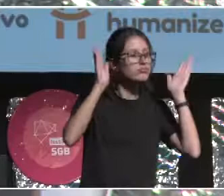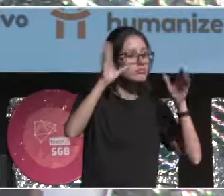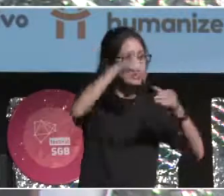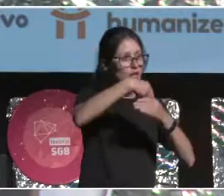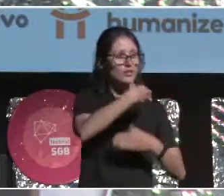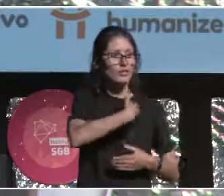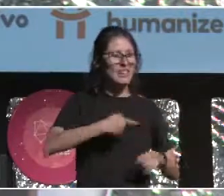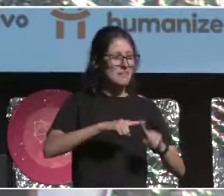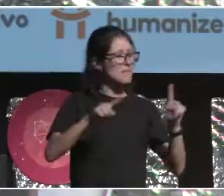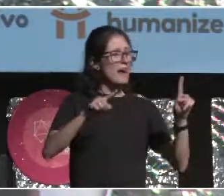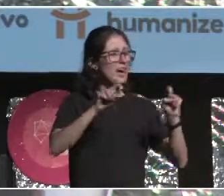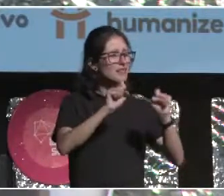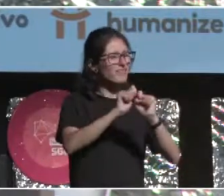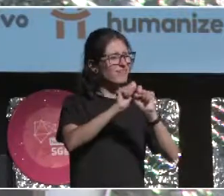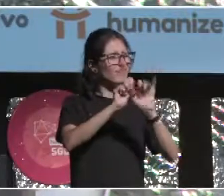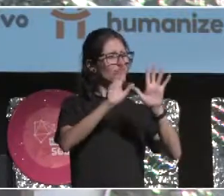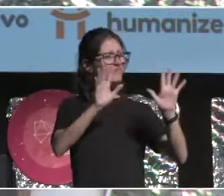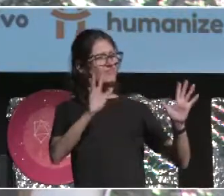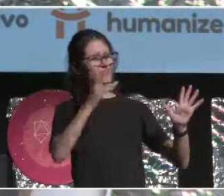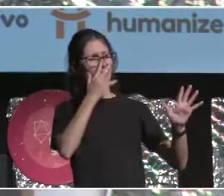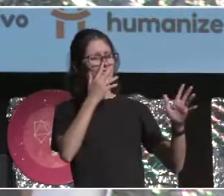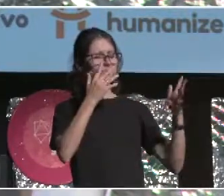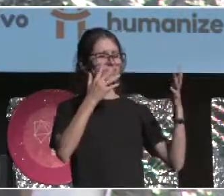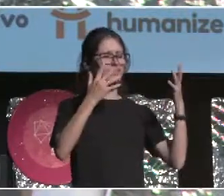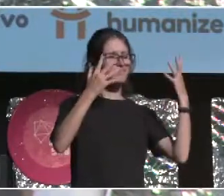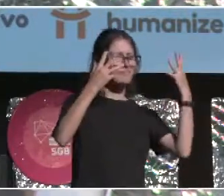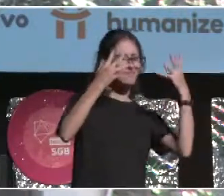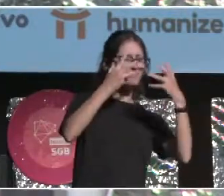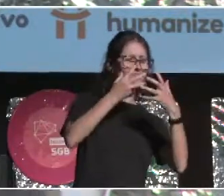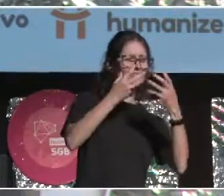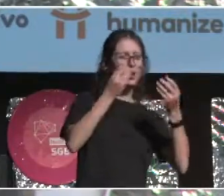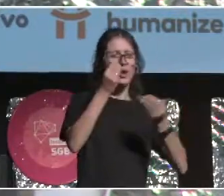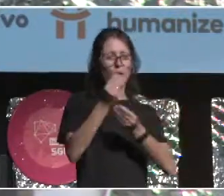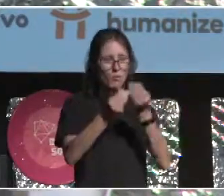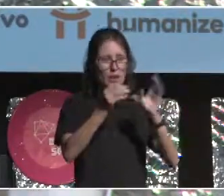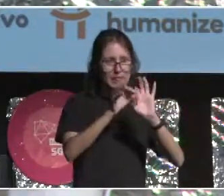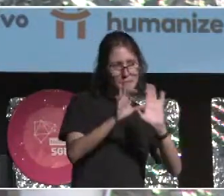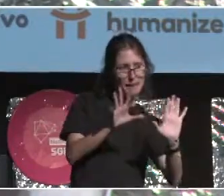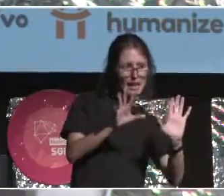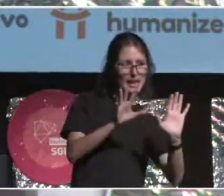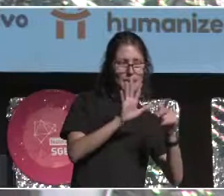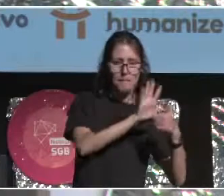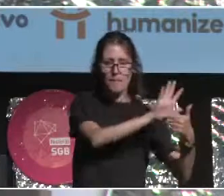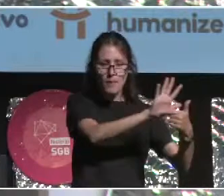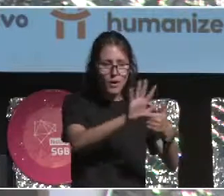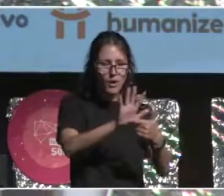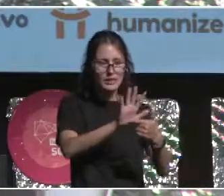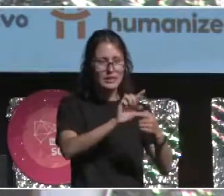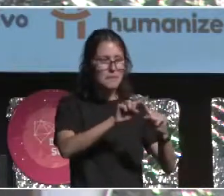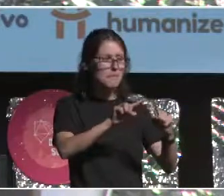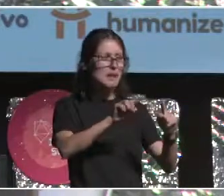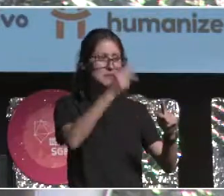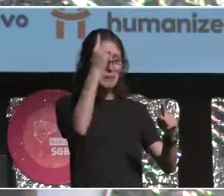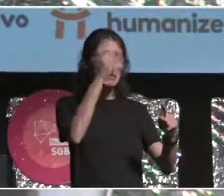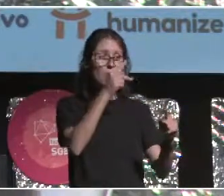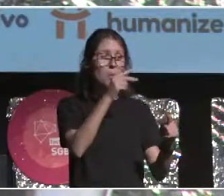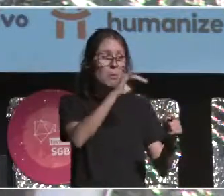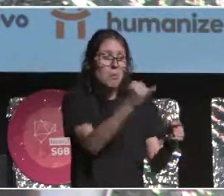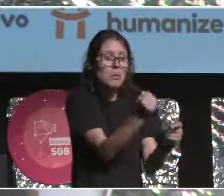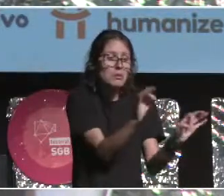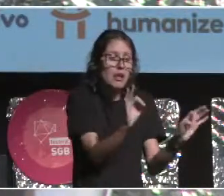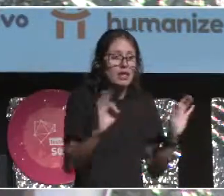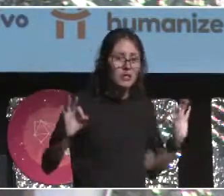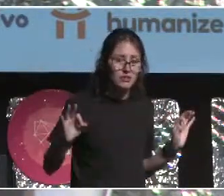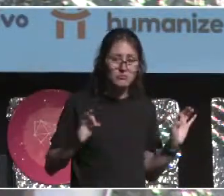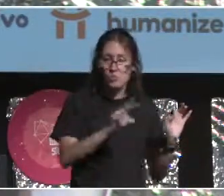no son muy claras y lo que dicen es que tienen que liberar sus datos, liberan datos que no son utilizados. Una vez